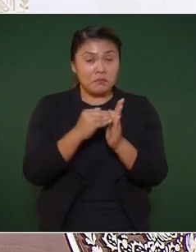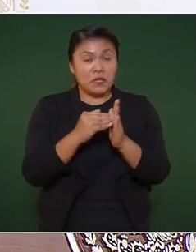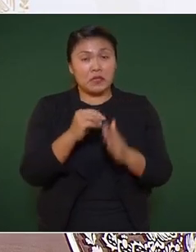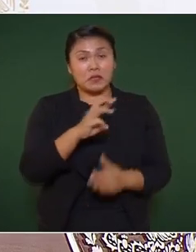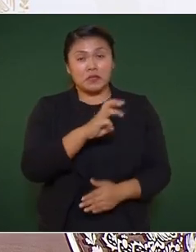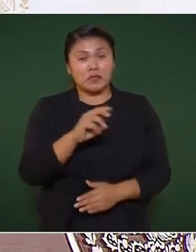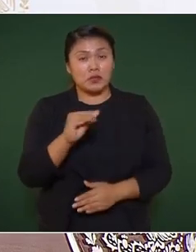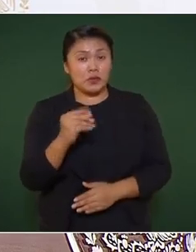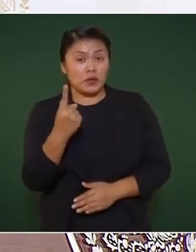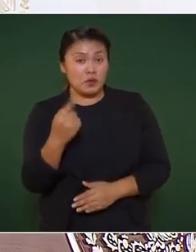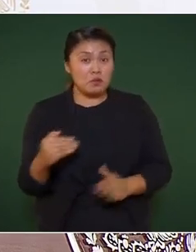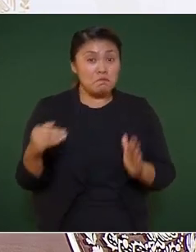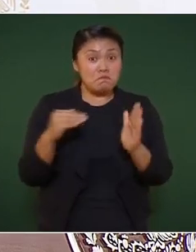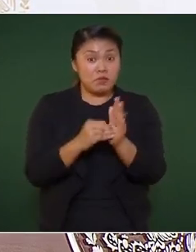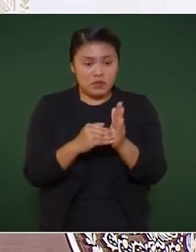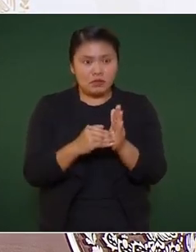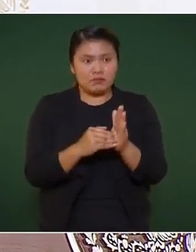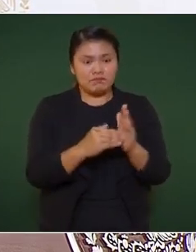2.391.000 viviendas.